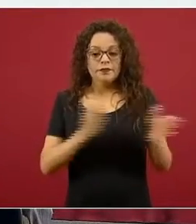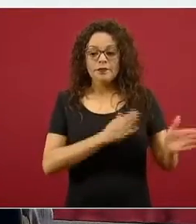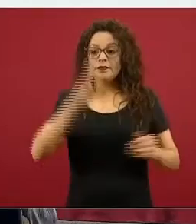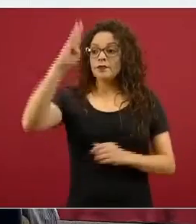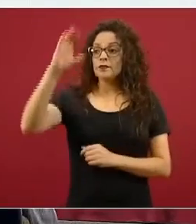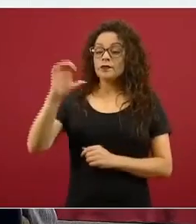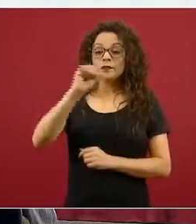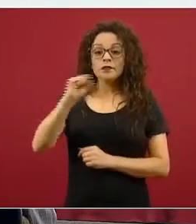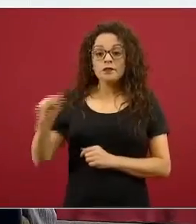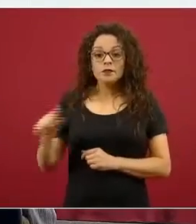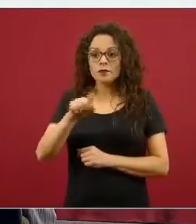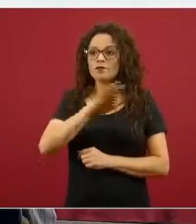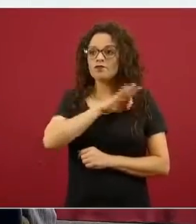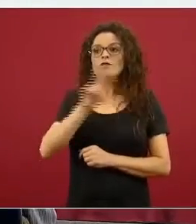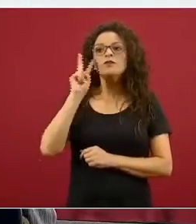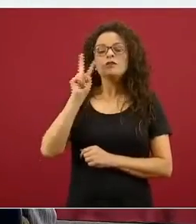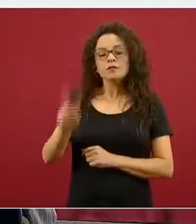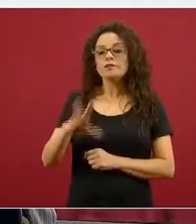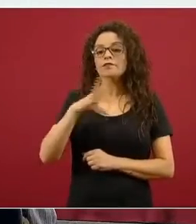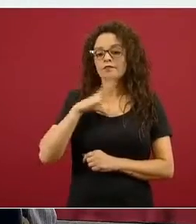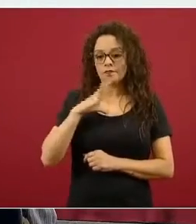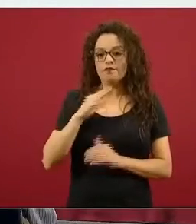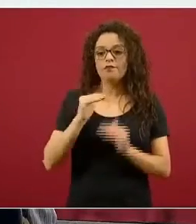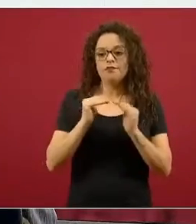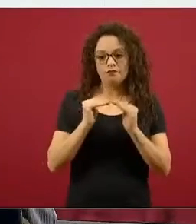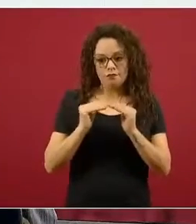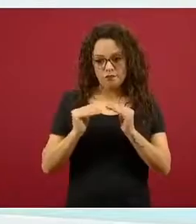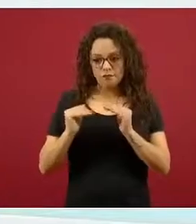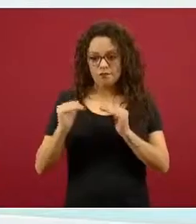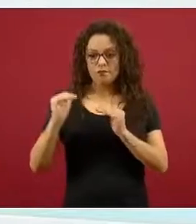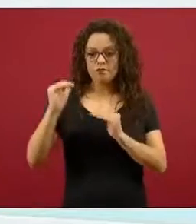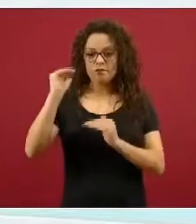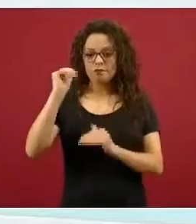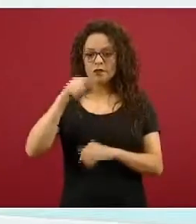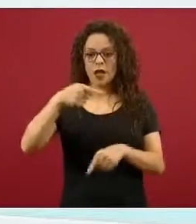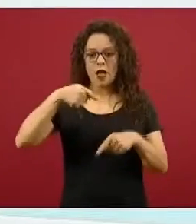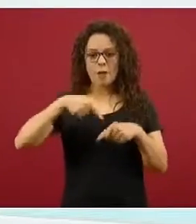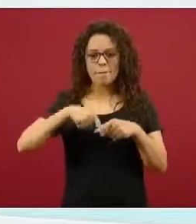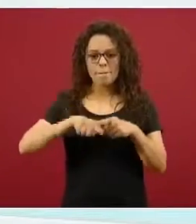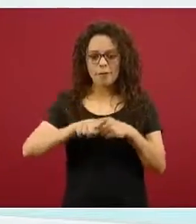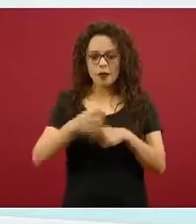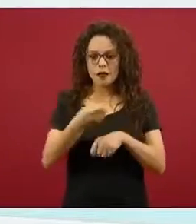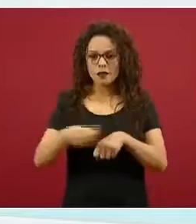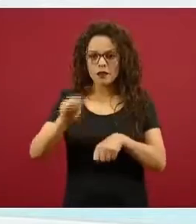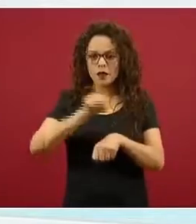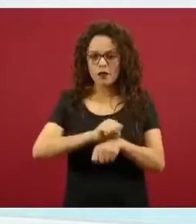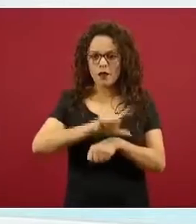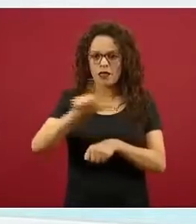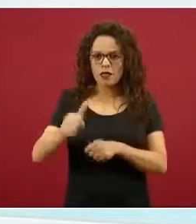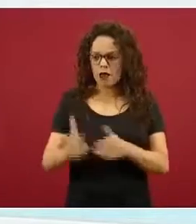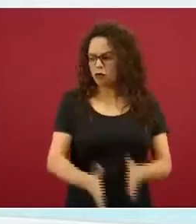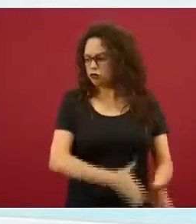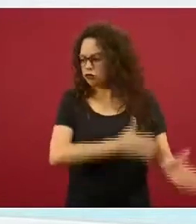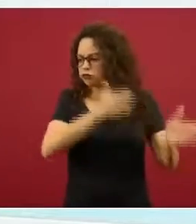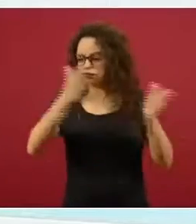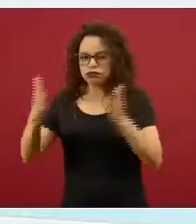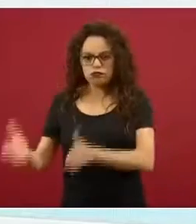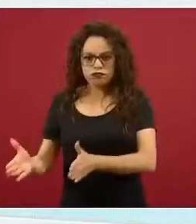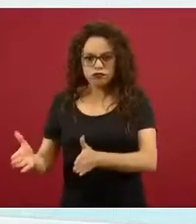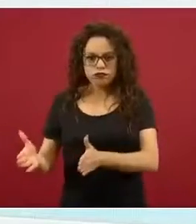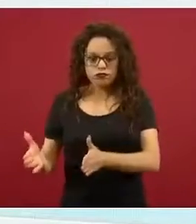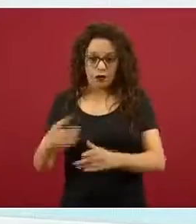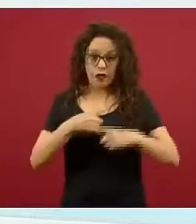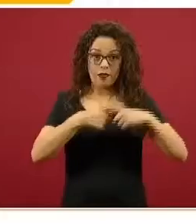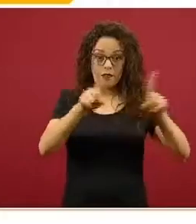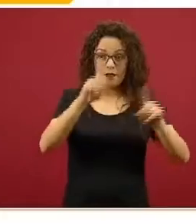estados en donde se ve también un incremento. Baja California Sur presentó su epidemia semanas, muchas semanas después de lo que vimos en Baja